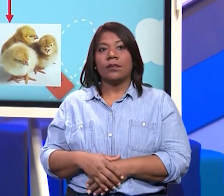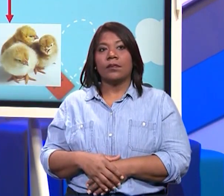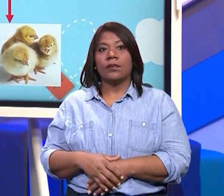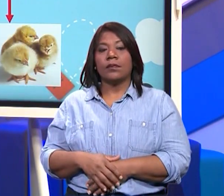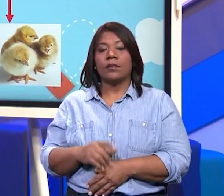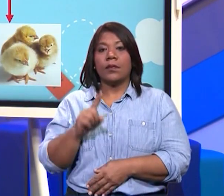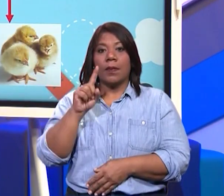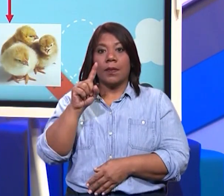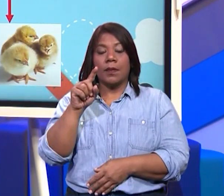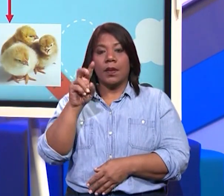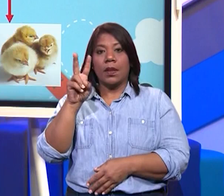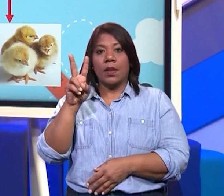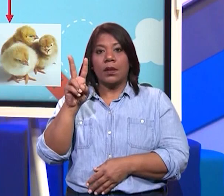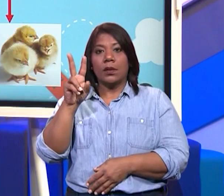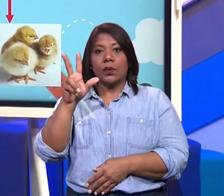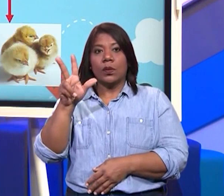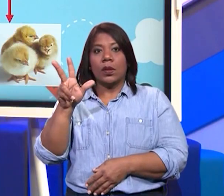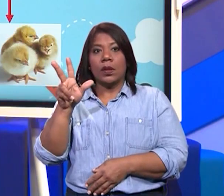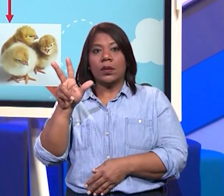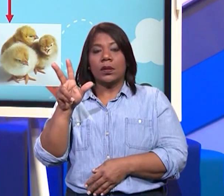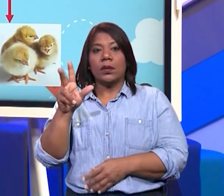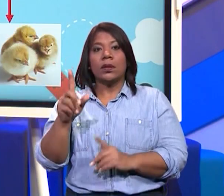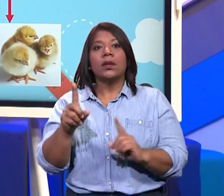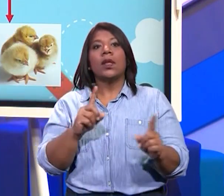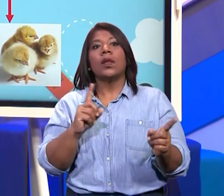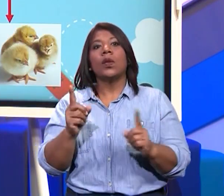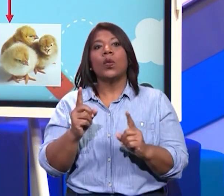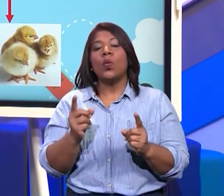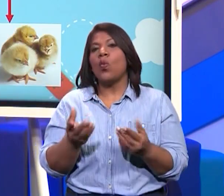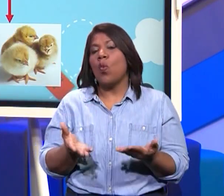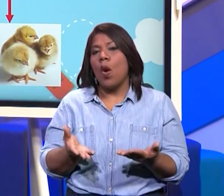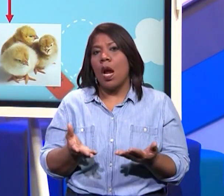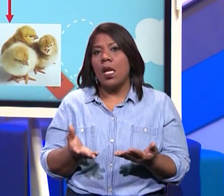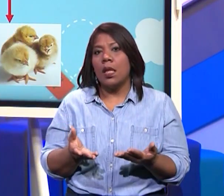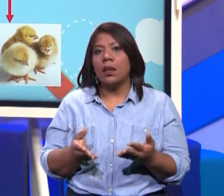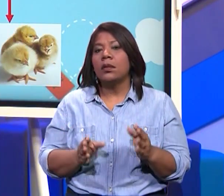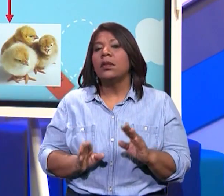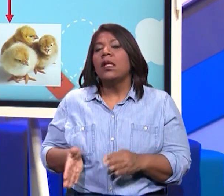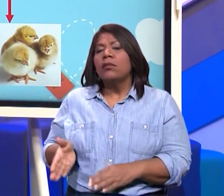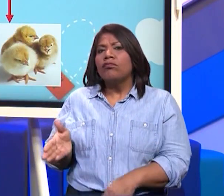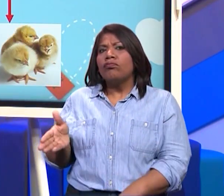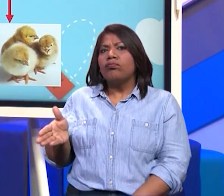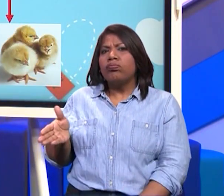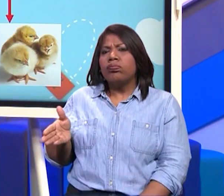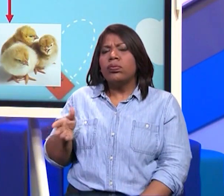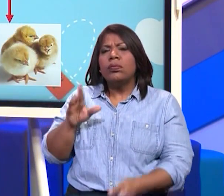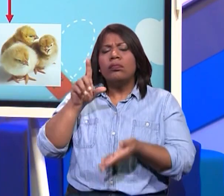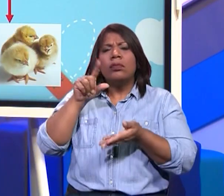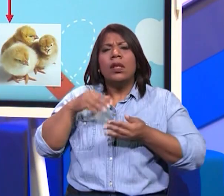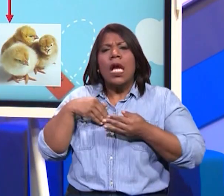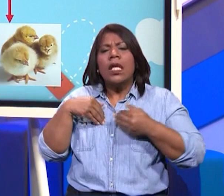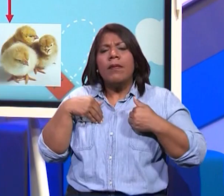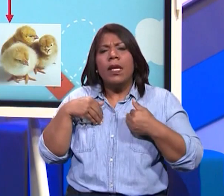¿Será la segunda? ¿O será la tercera imagen? ¿Qué dicen ustedes en casa? A ver.